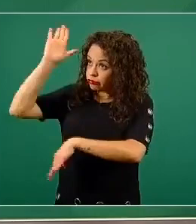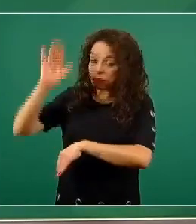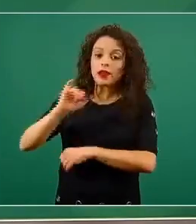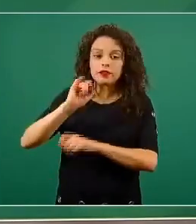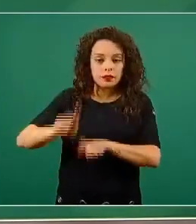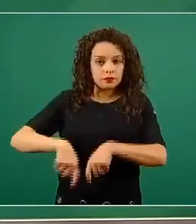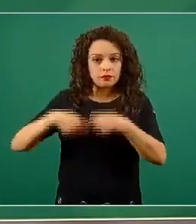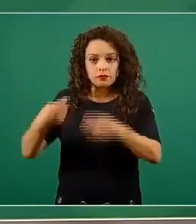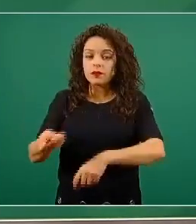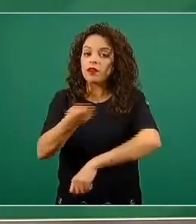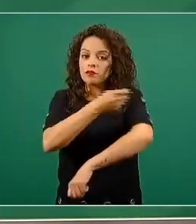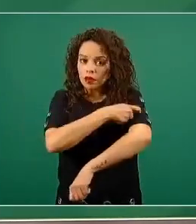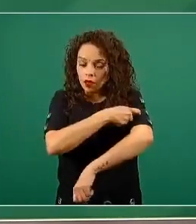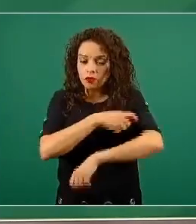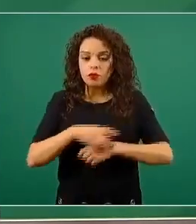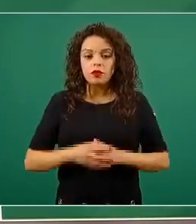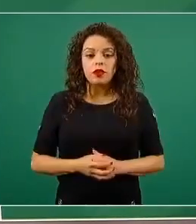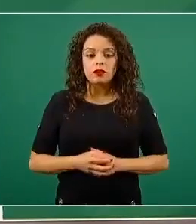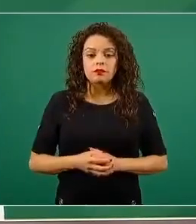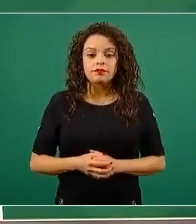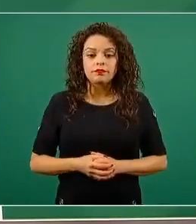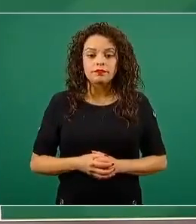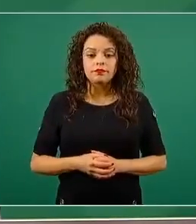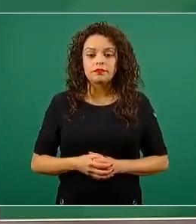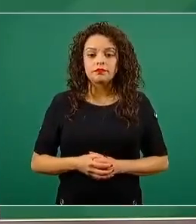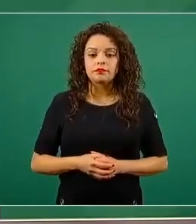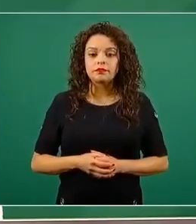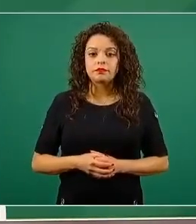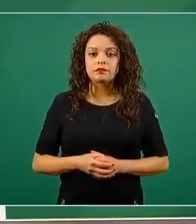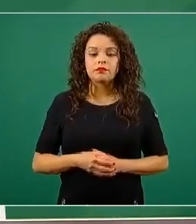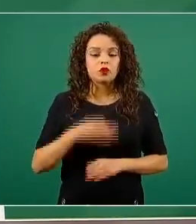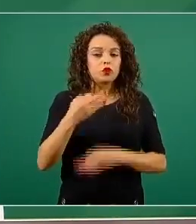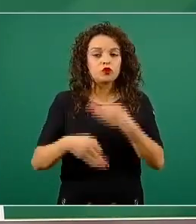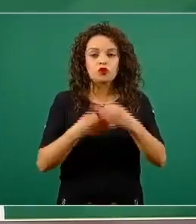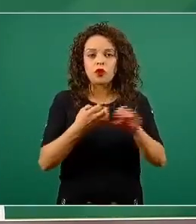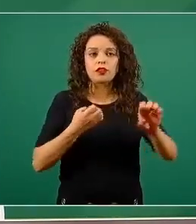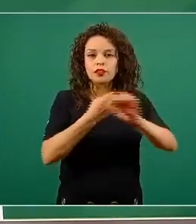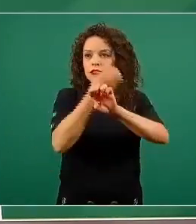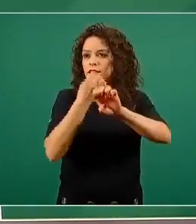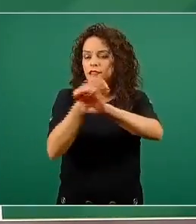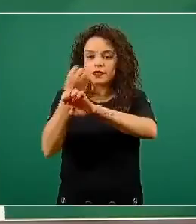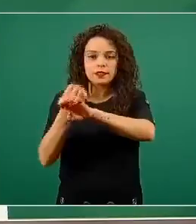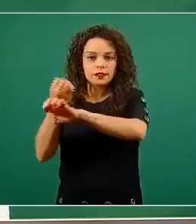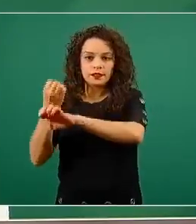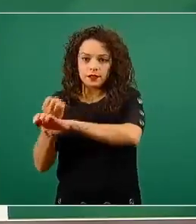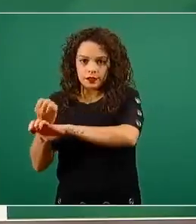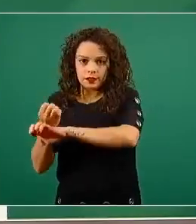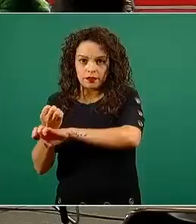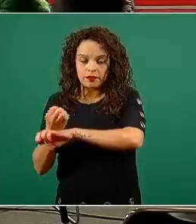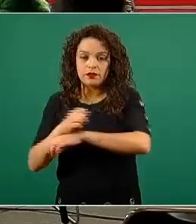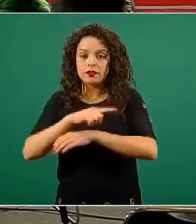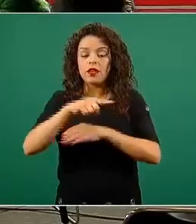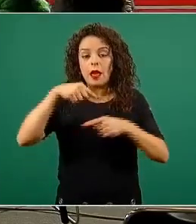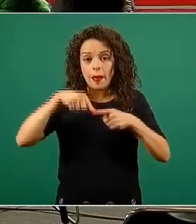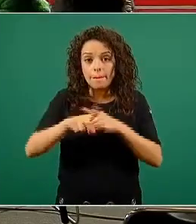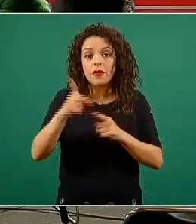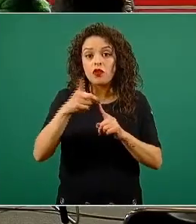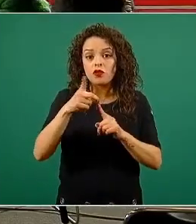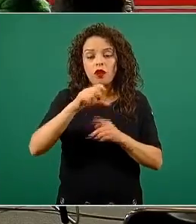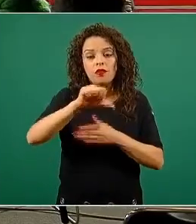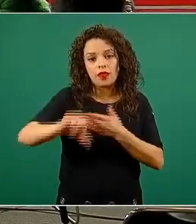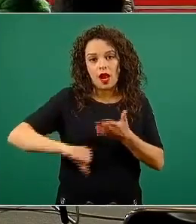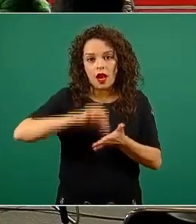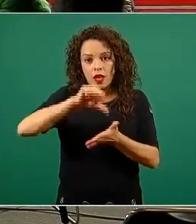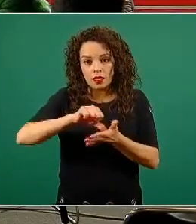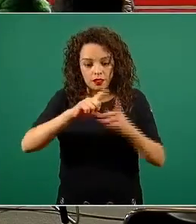de las vacunas, ¿sí?, en todos los estados de la República, con una estrategia empezando en el centro de la